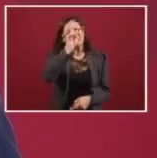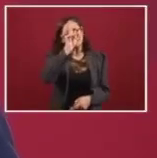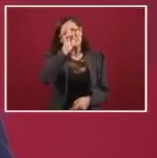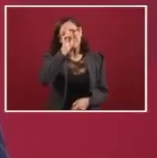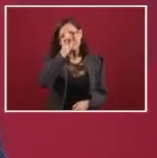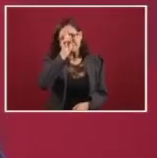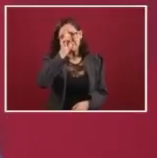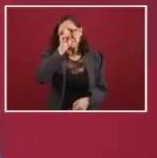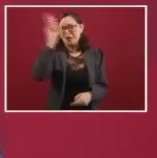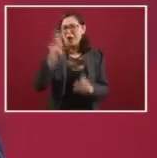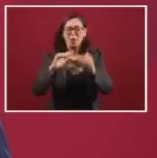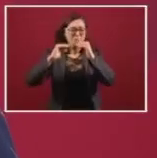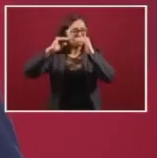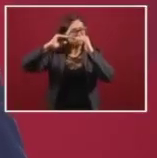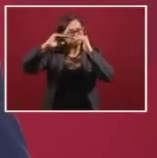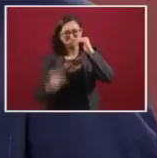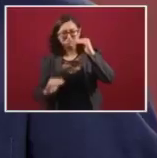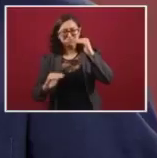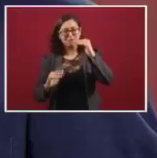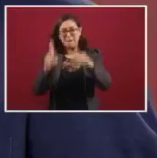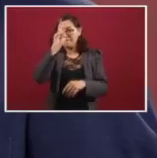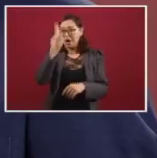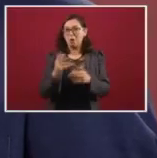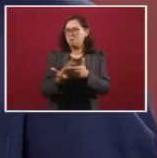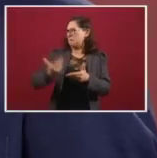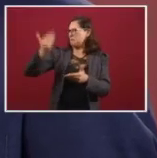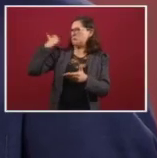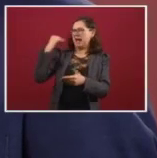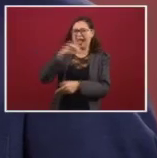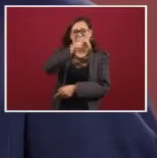la historia de México.